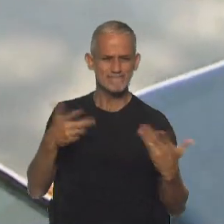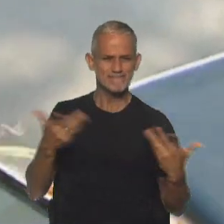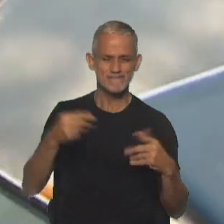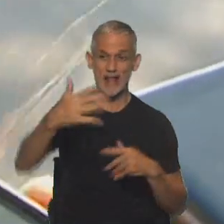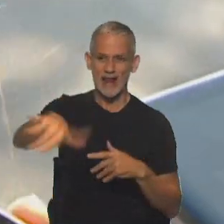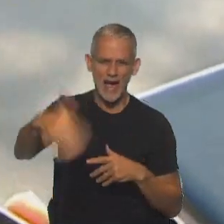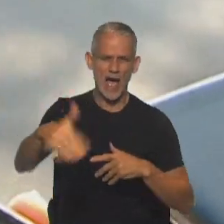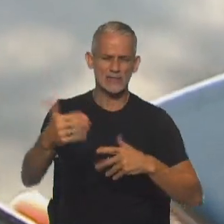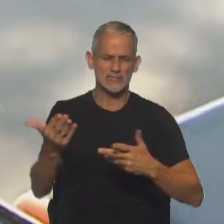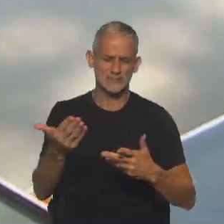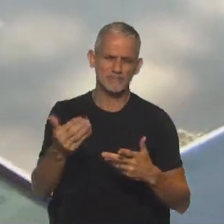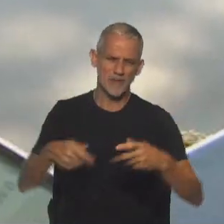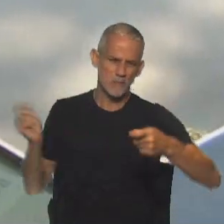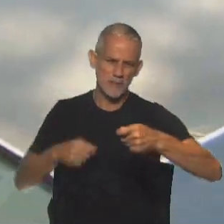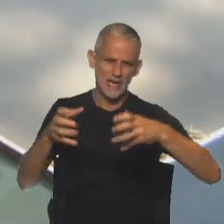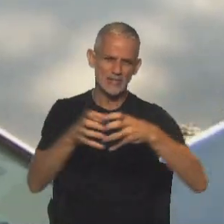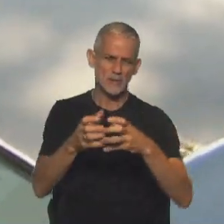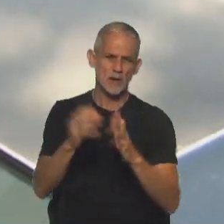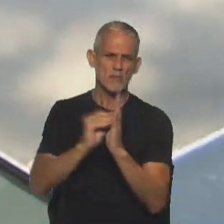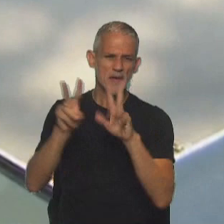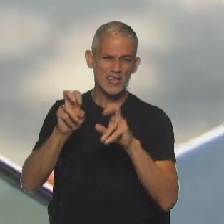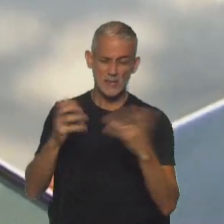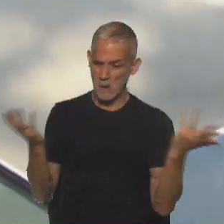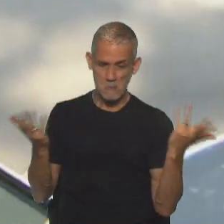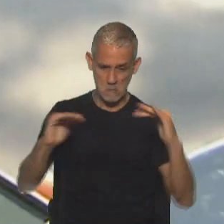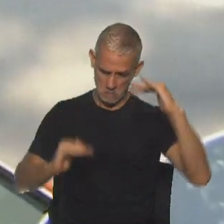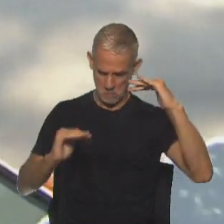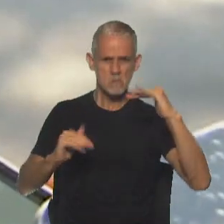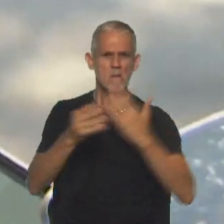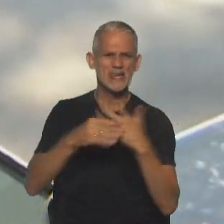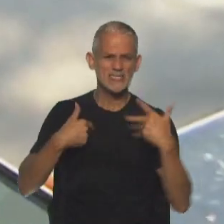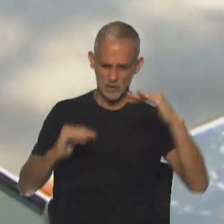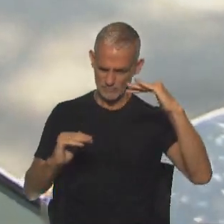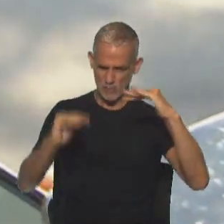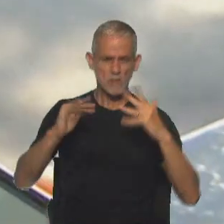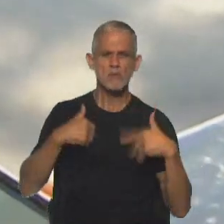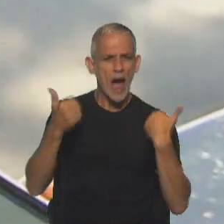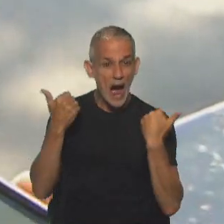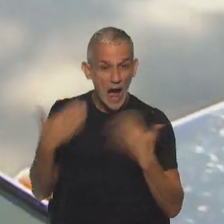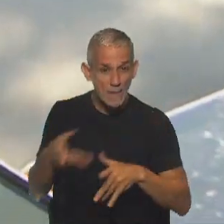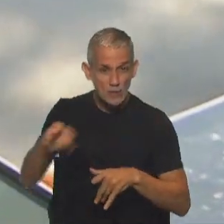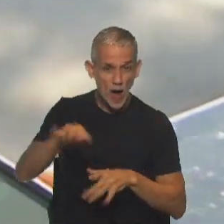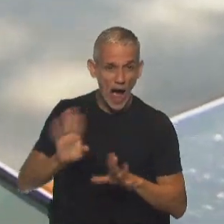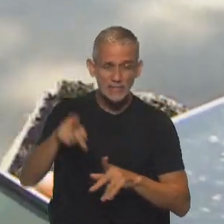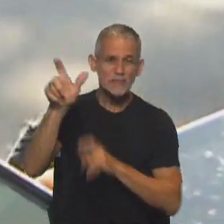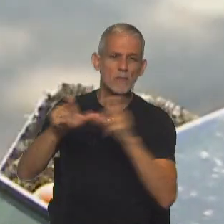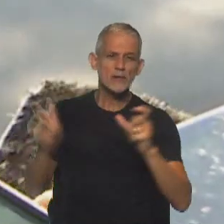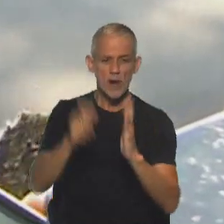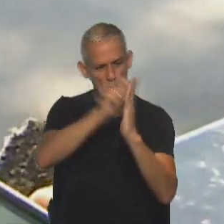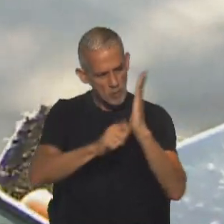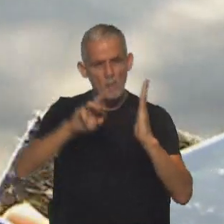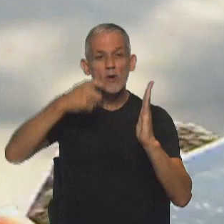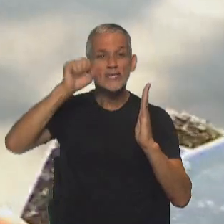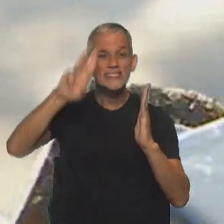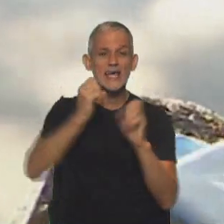calle. Unidad Piquetera sigue instalando una agenda que está lejos de lo que podemos hacer del Ministerio. Nosotros no queremos avalar que nadie que esté en el padrón del potenciar,